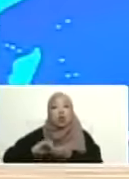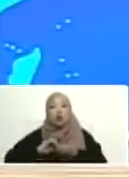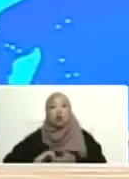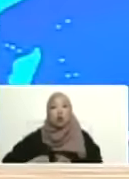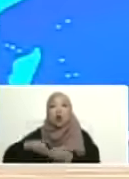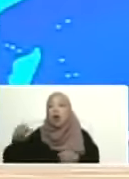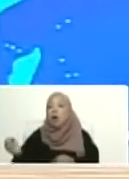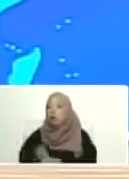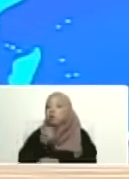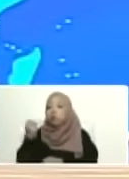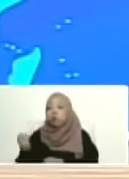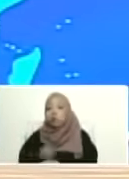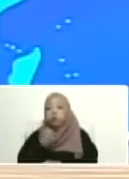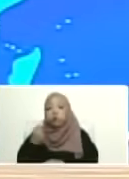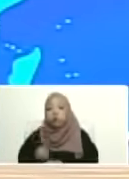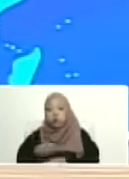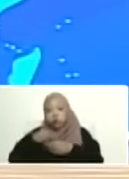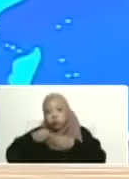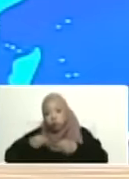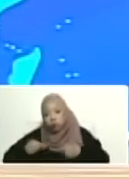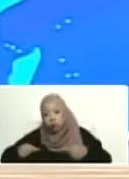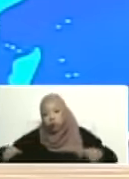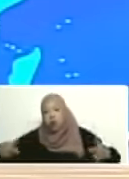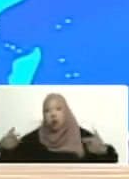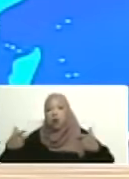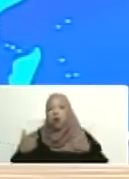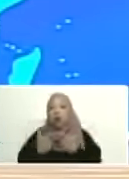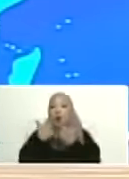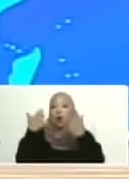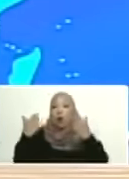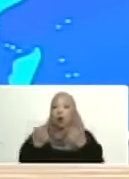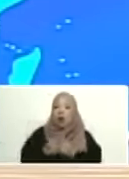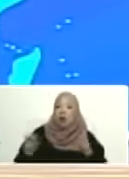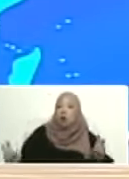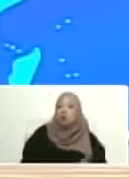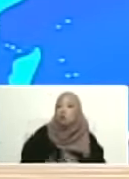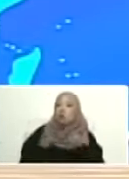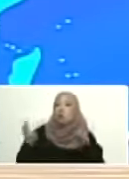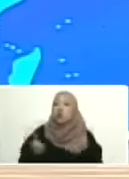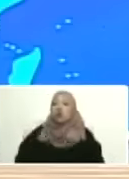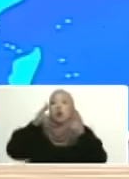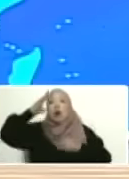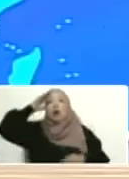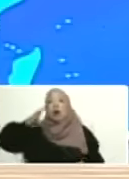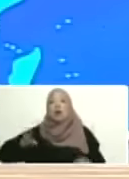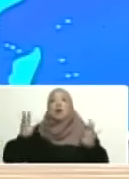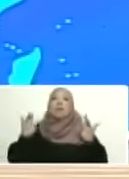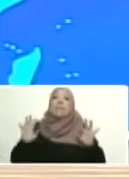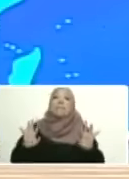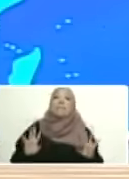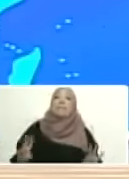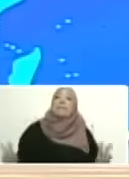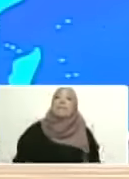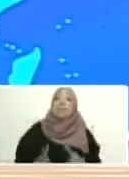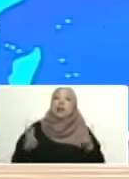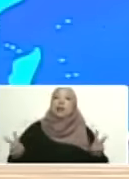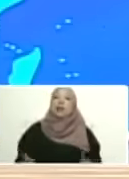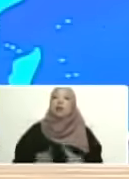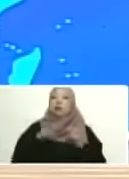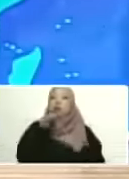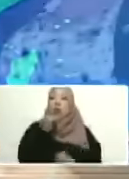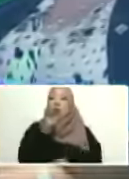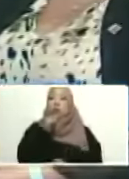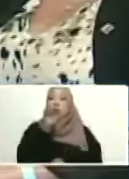tierra. Luego de la guerra victoriosa, regresan nuestros soldados victoriosos, nuestros oficiales